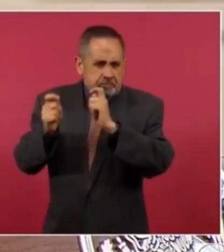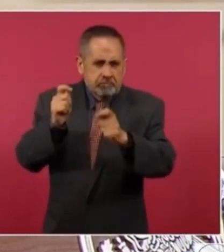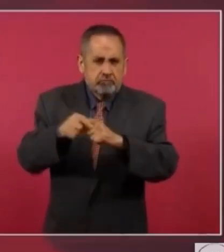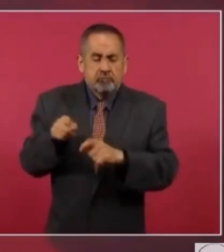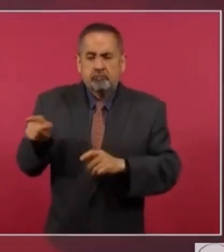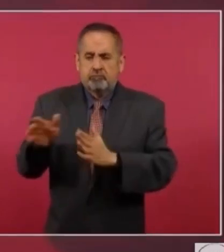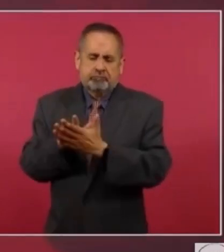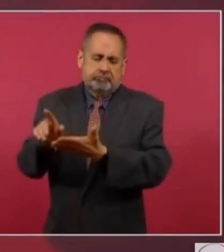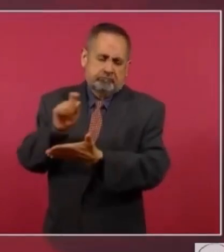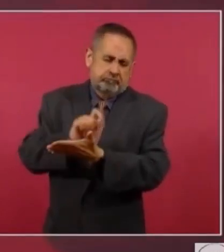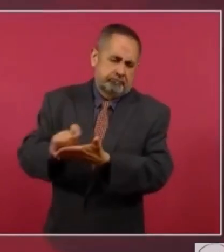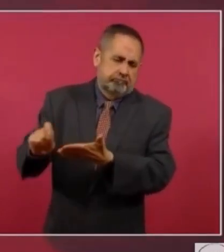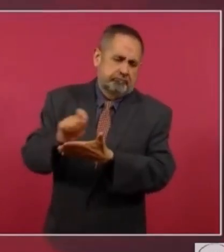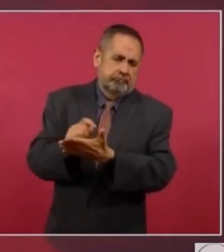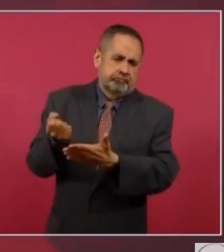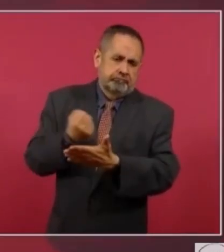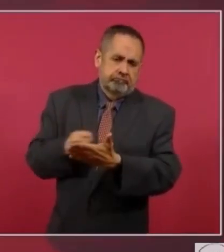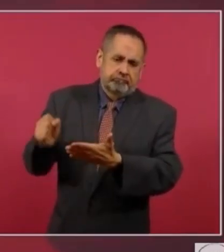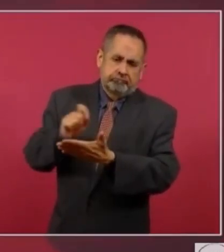escritor.